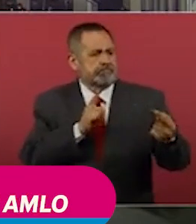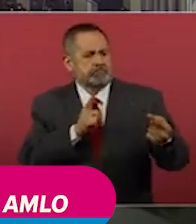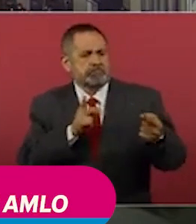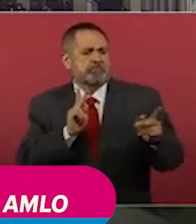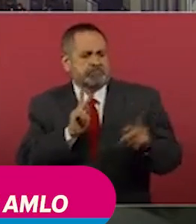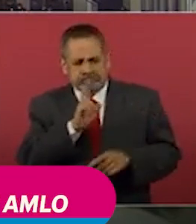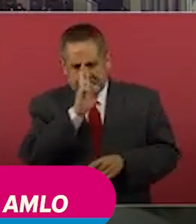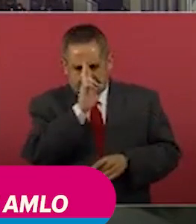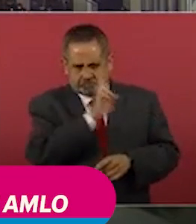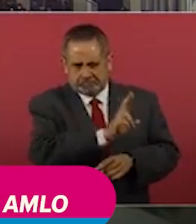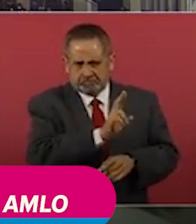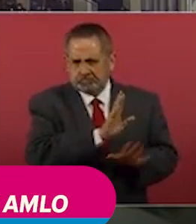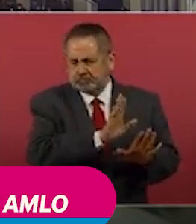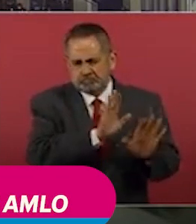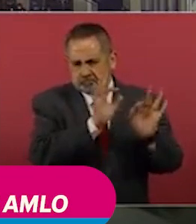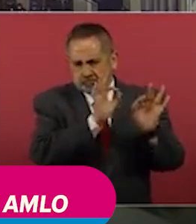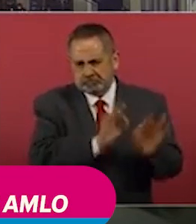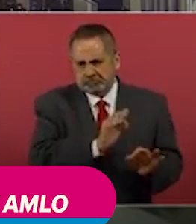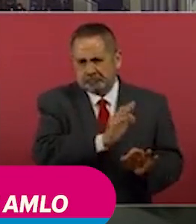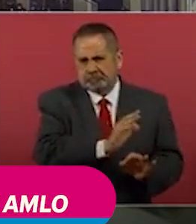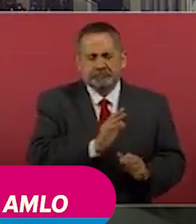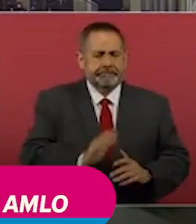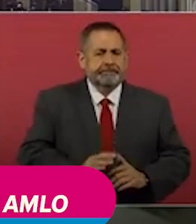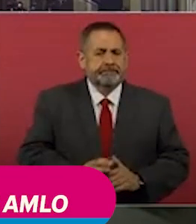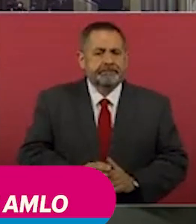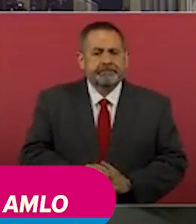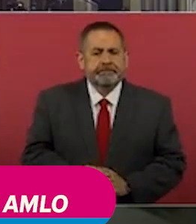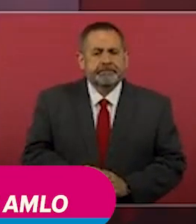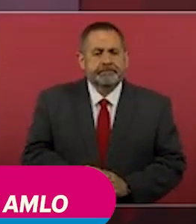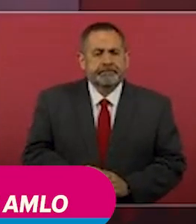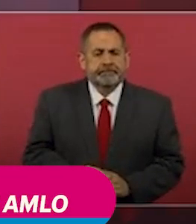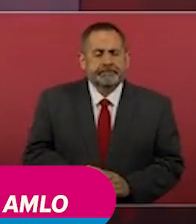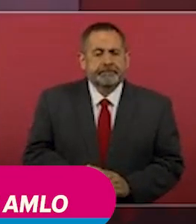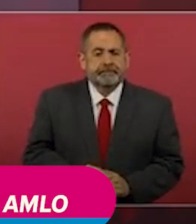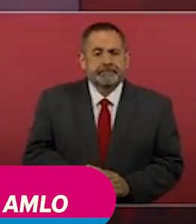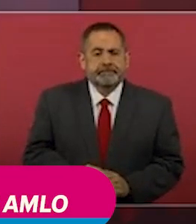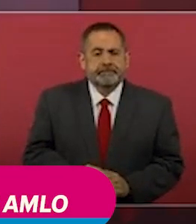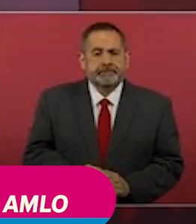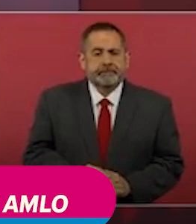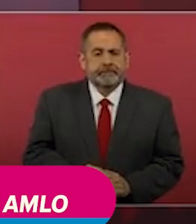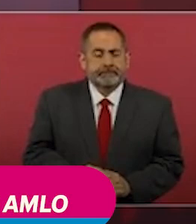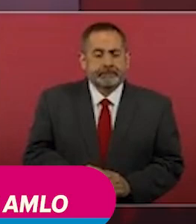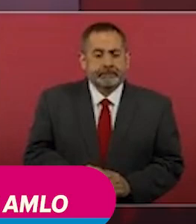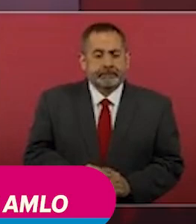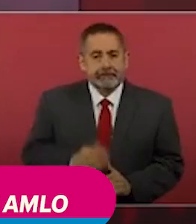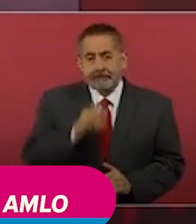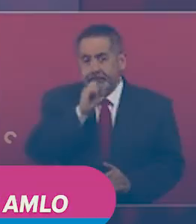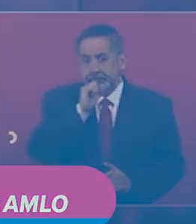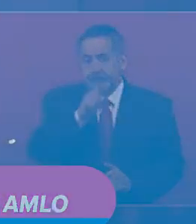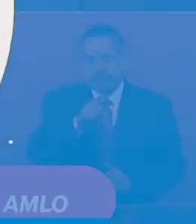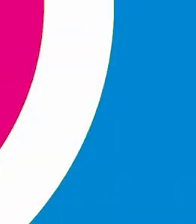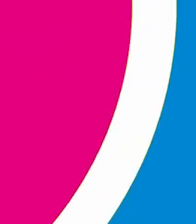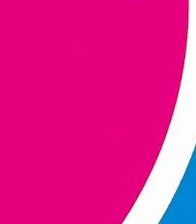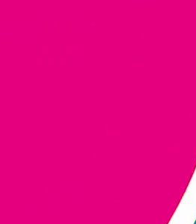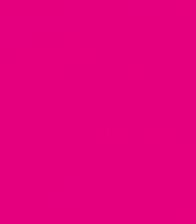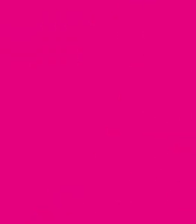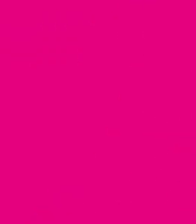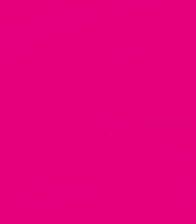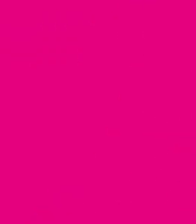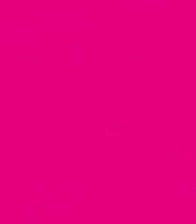diferencias. Y no intervine.